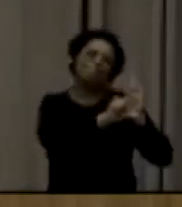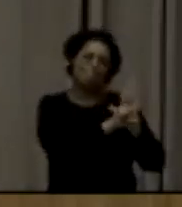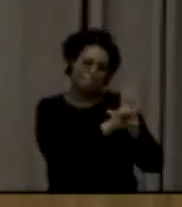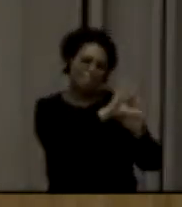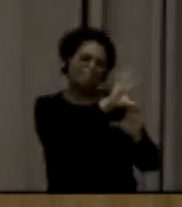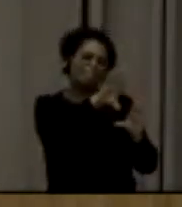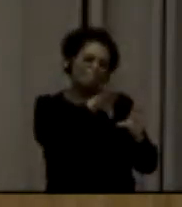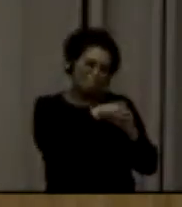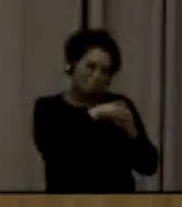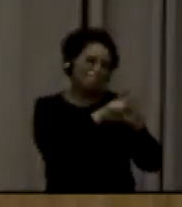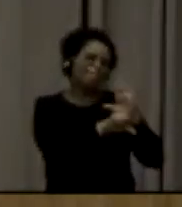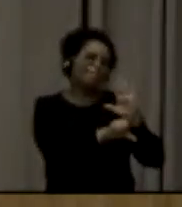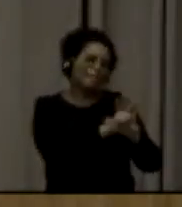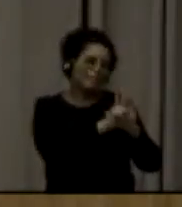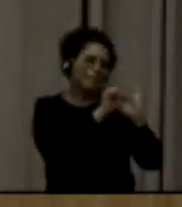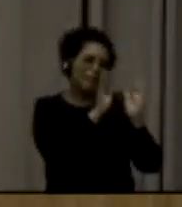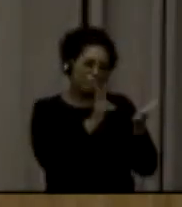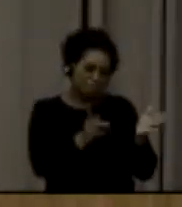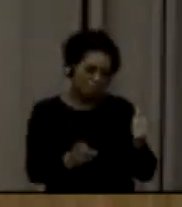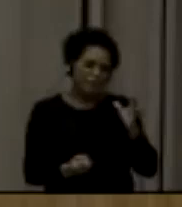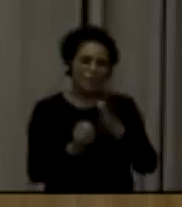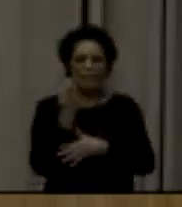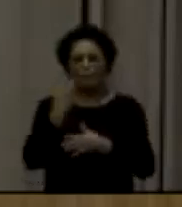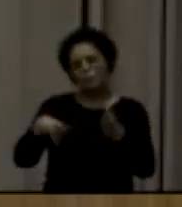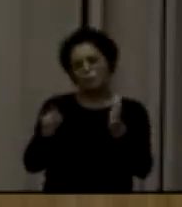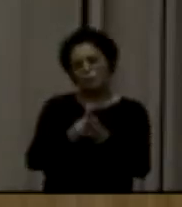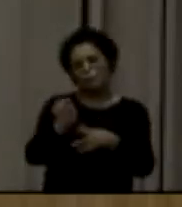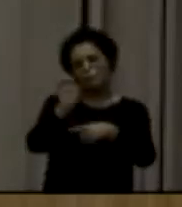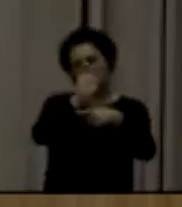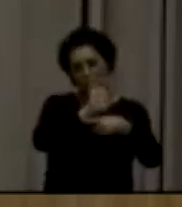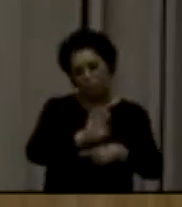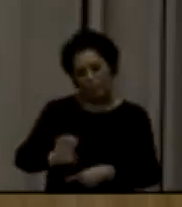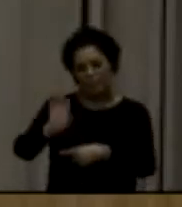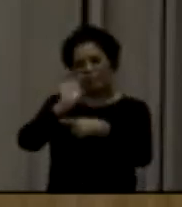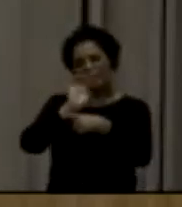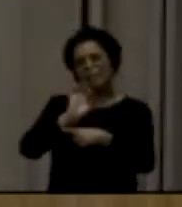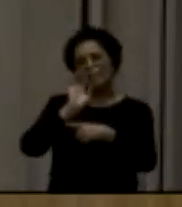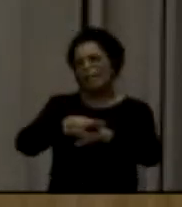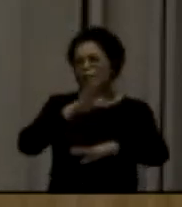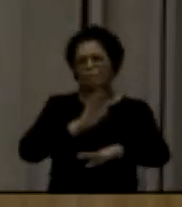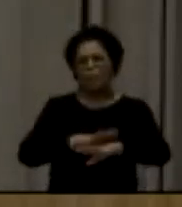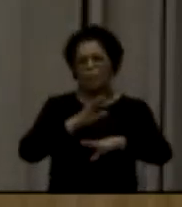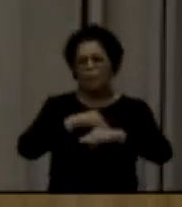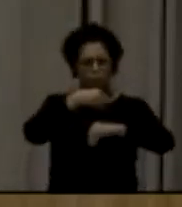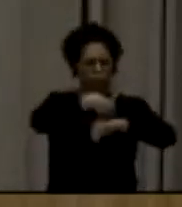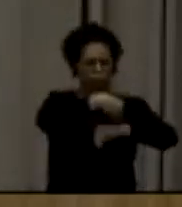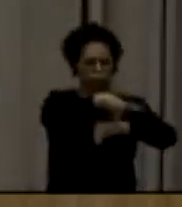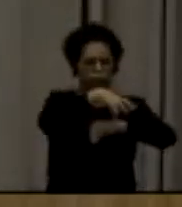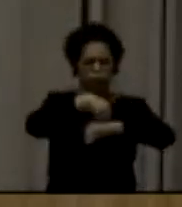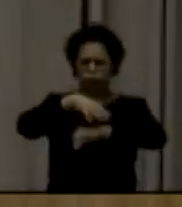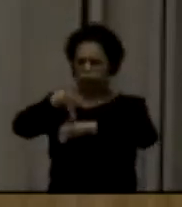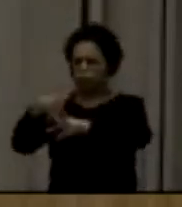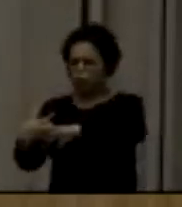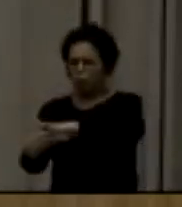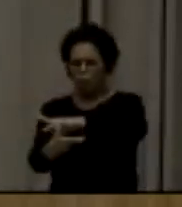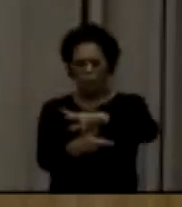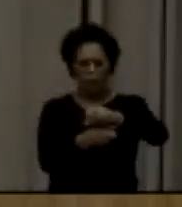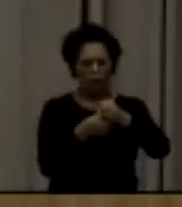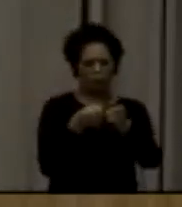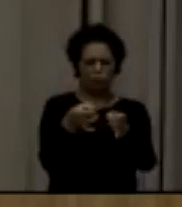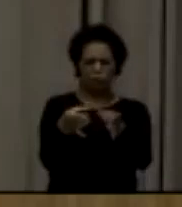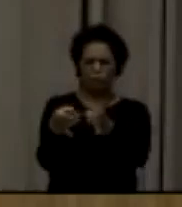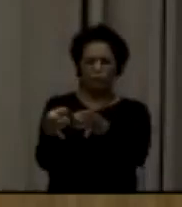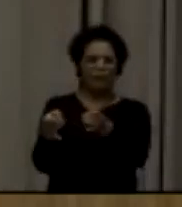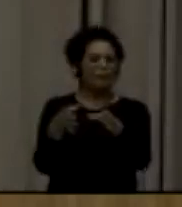creado por los propios estados en el momento en que llevaron la salud a la Organización Mundial del Comercio y aprobaron los derechos